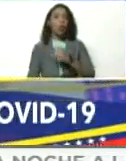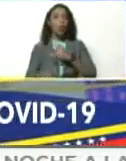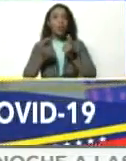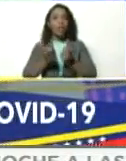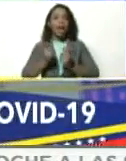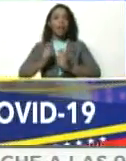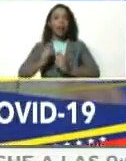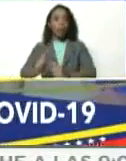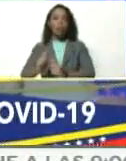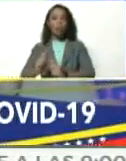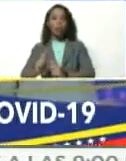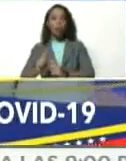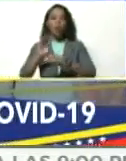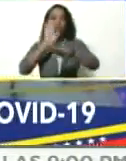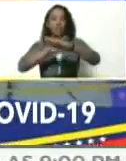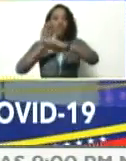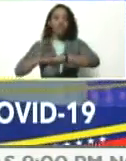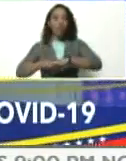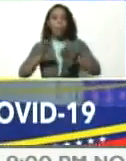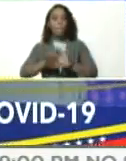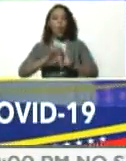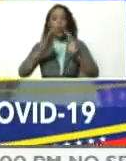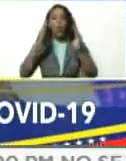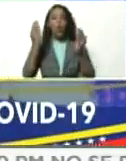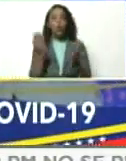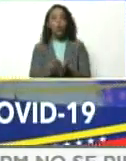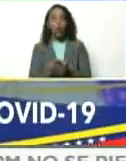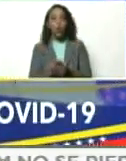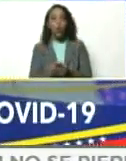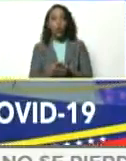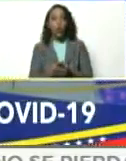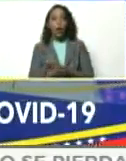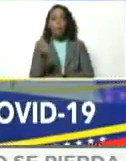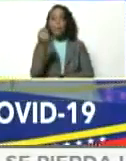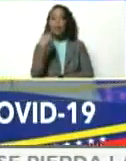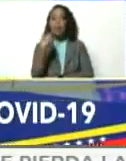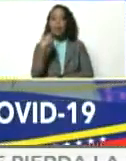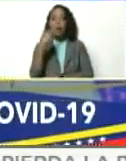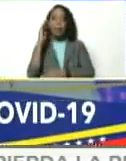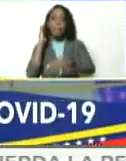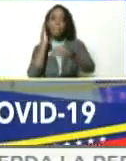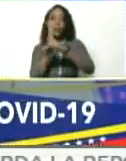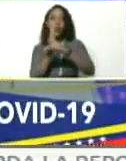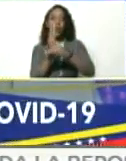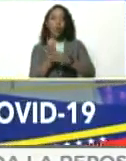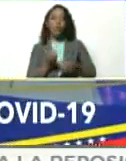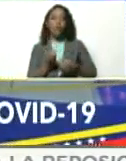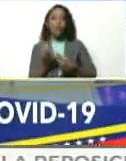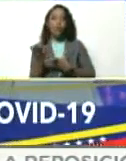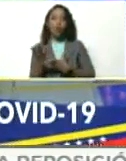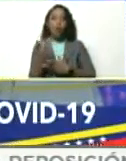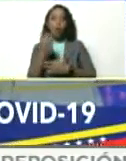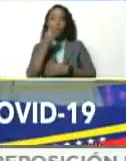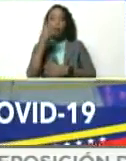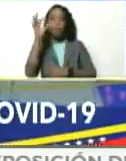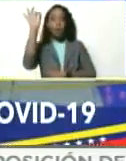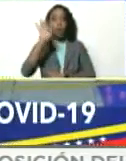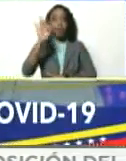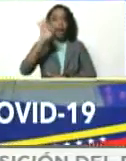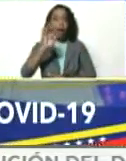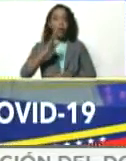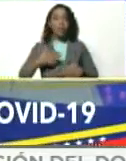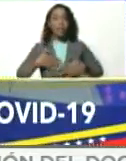tratamiento anunciado en el mundo, la pastilla que corta el coronavirus en un buen porcentaje y